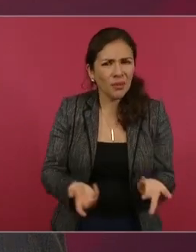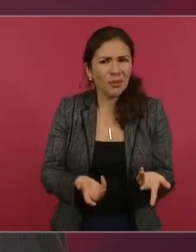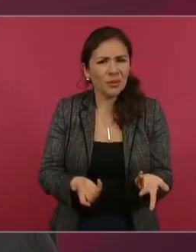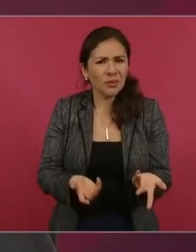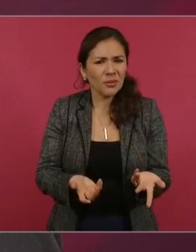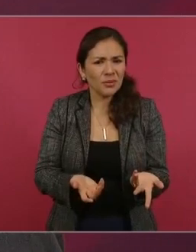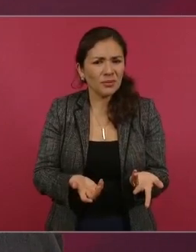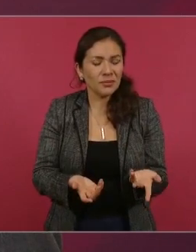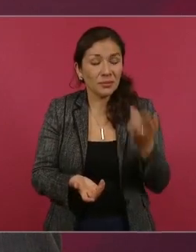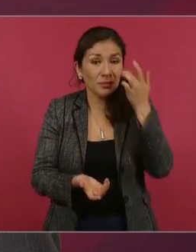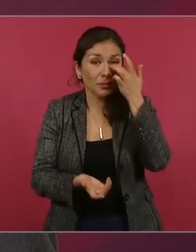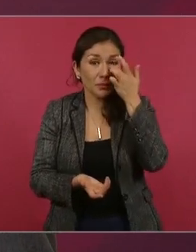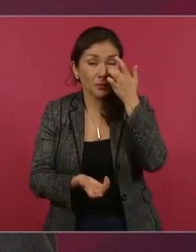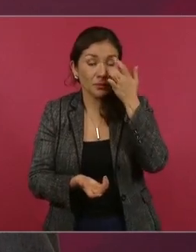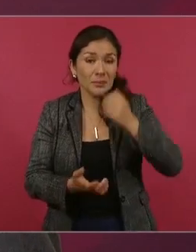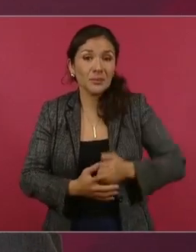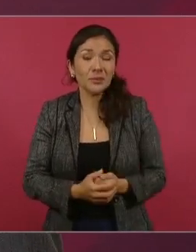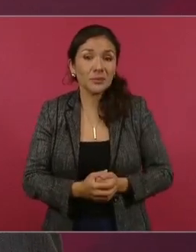Es